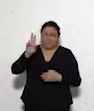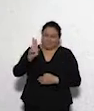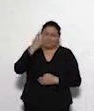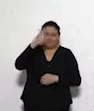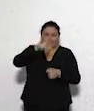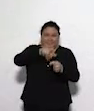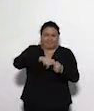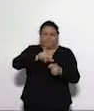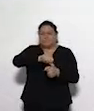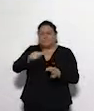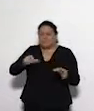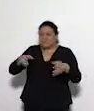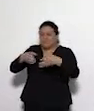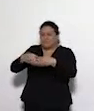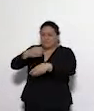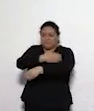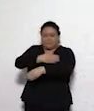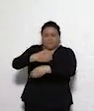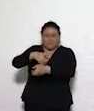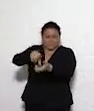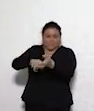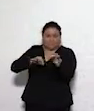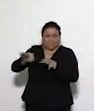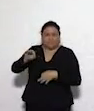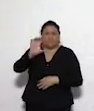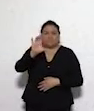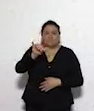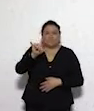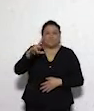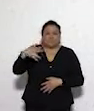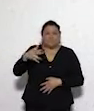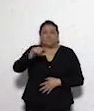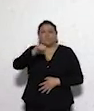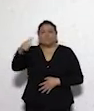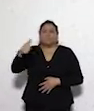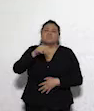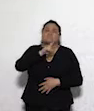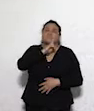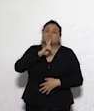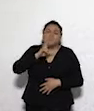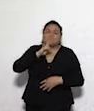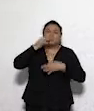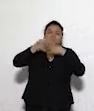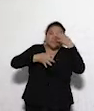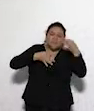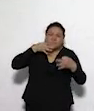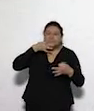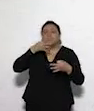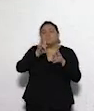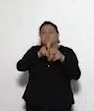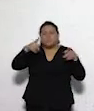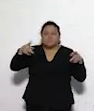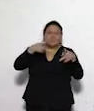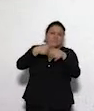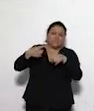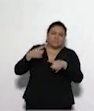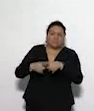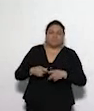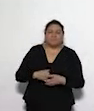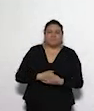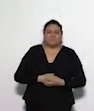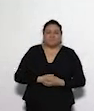universitarias y de la CNDH, a los medios de comunicación, Señoras y señores,